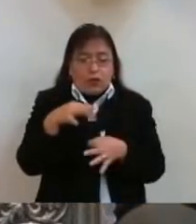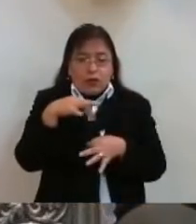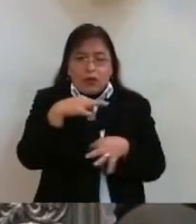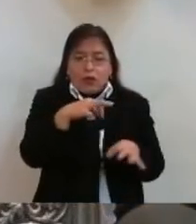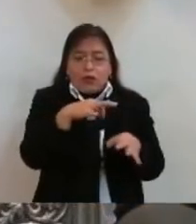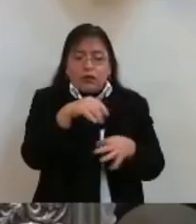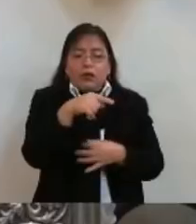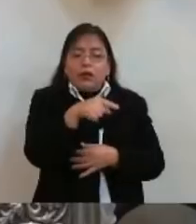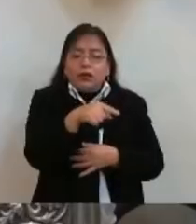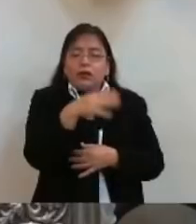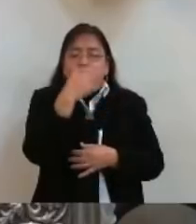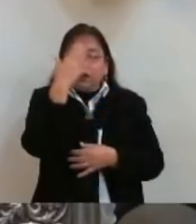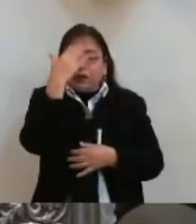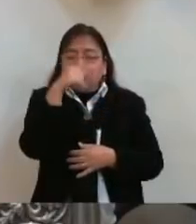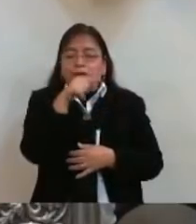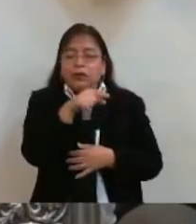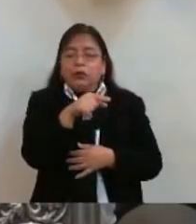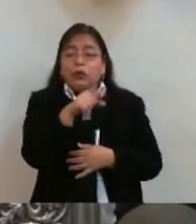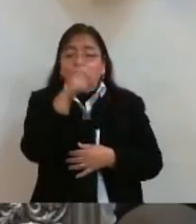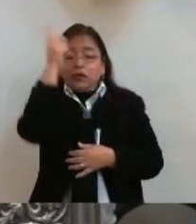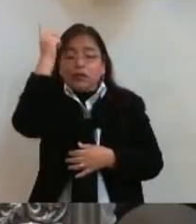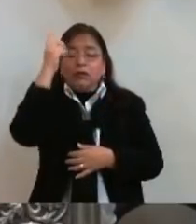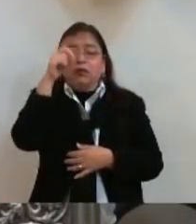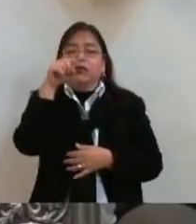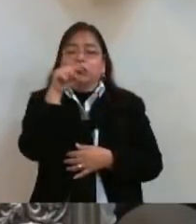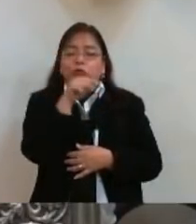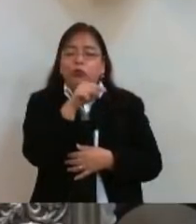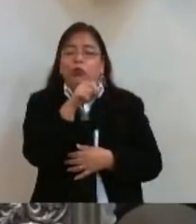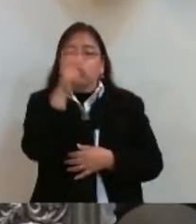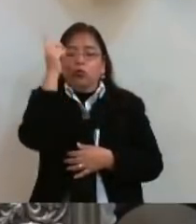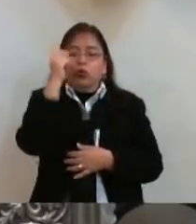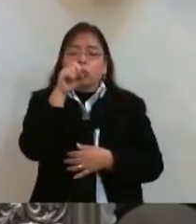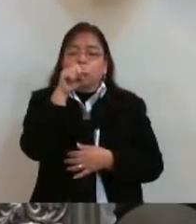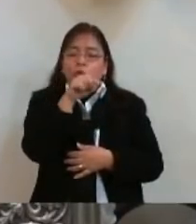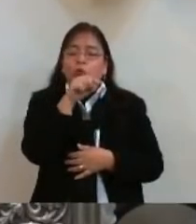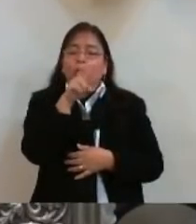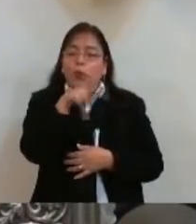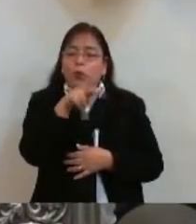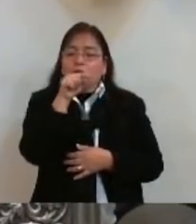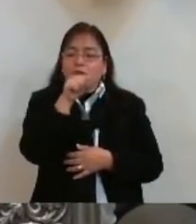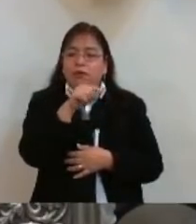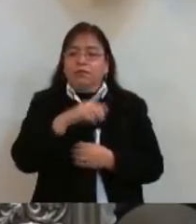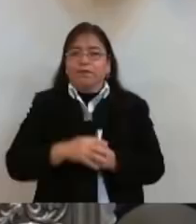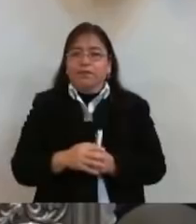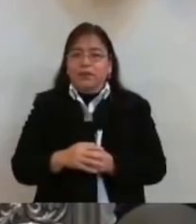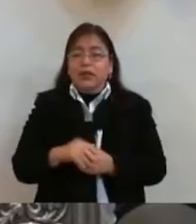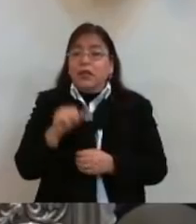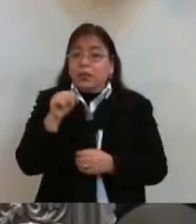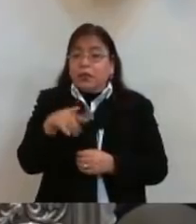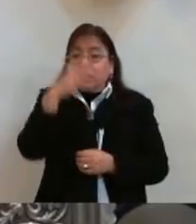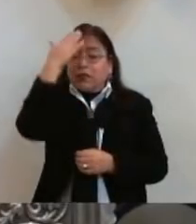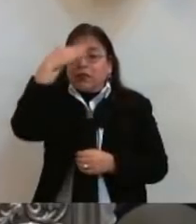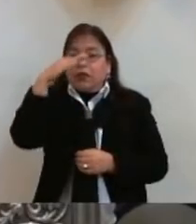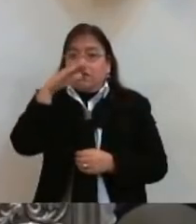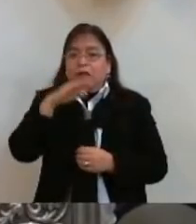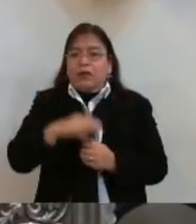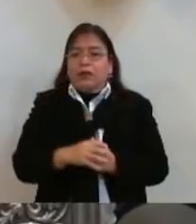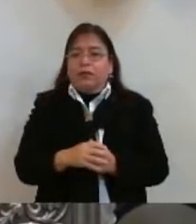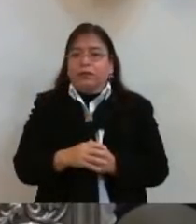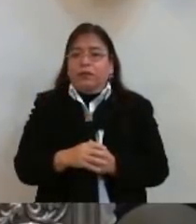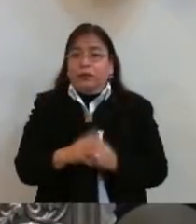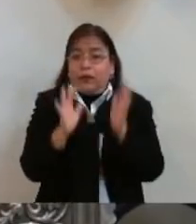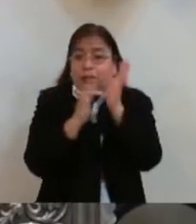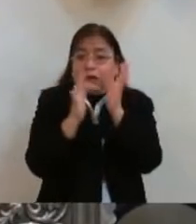reconocieron su categoría divina, pero también ellos reconocieron